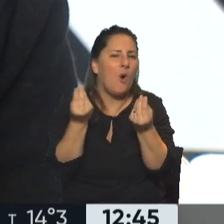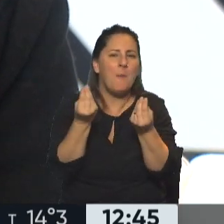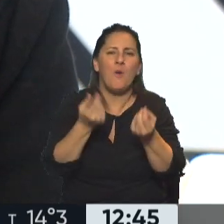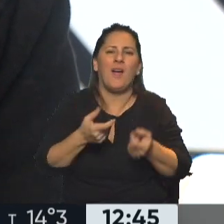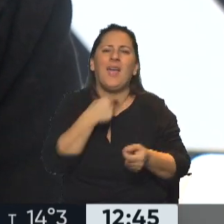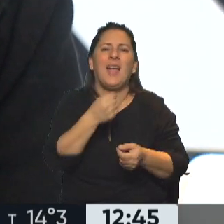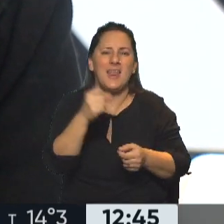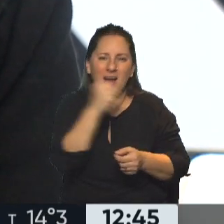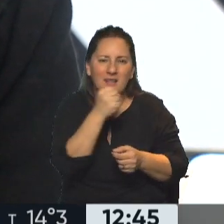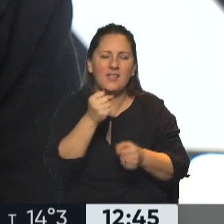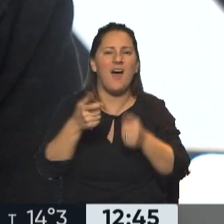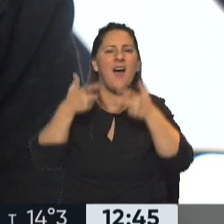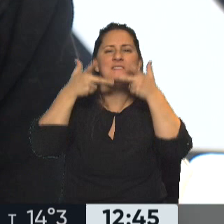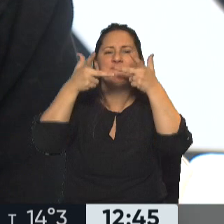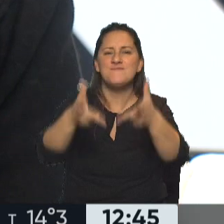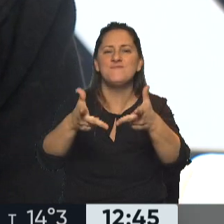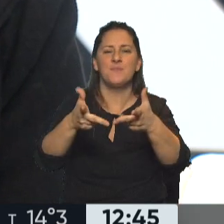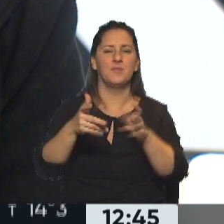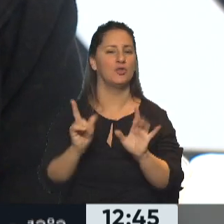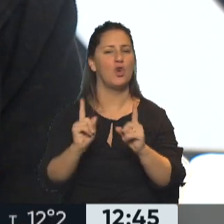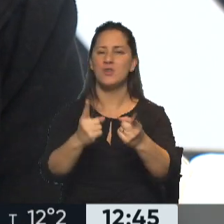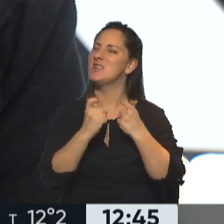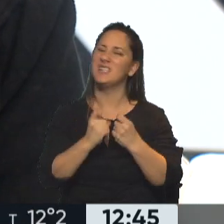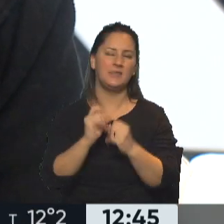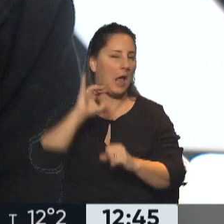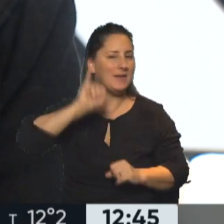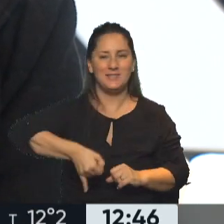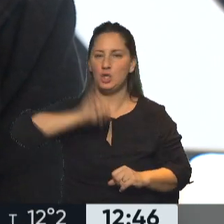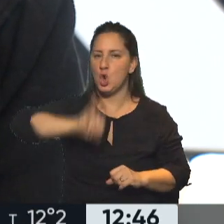cantar? No, yo necesitaba cantar